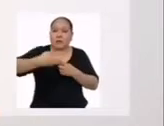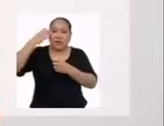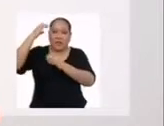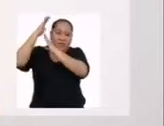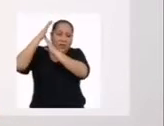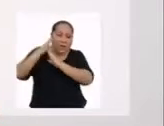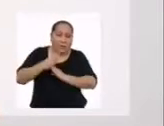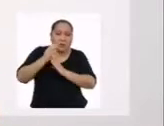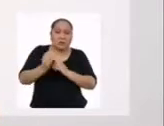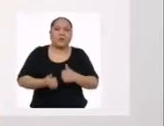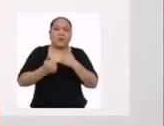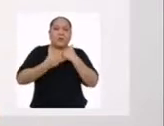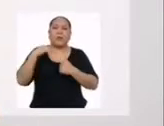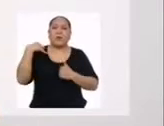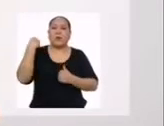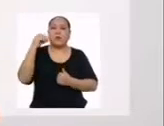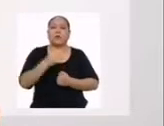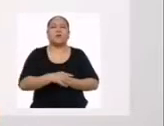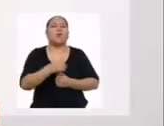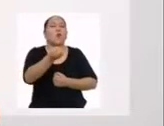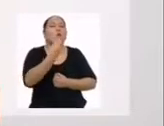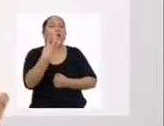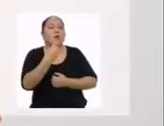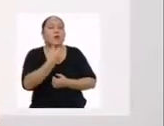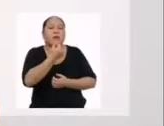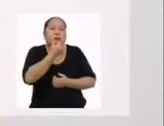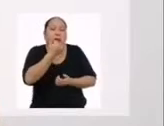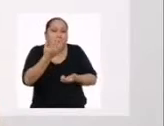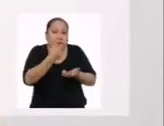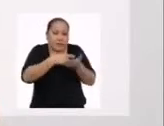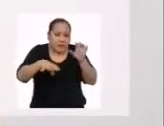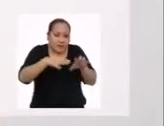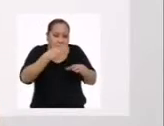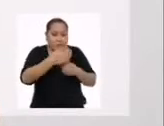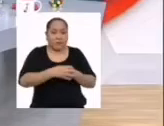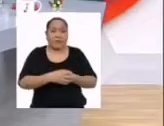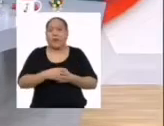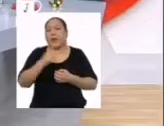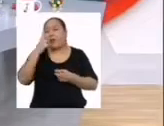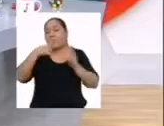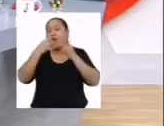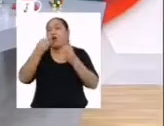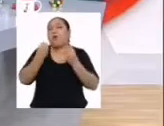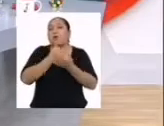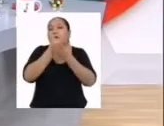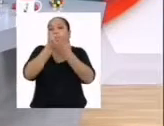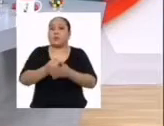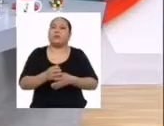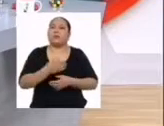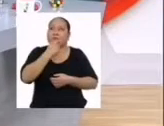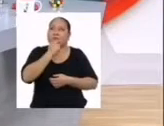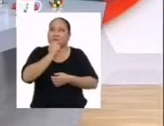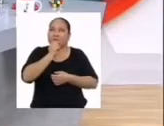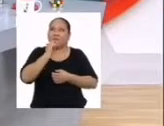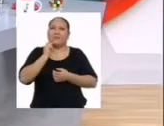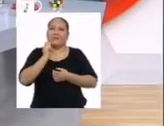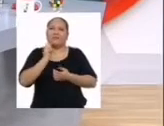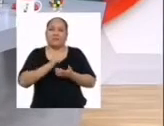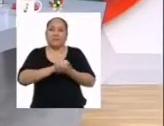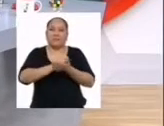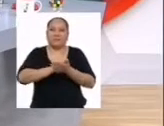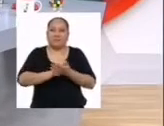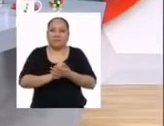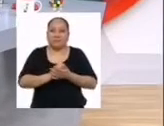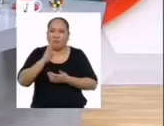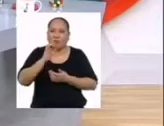Primero, cuéntame cuánto has avanzado hasta ahora para ver cómo te puedo ayudar. Ay, profesora, hice un borrador, pero me